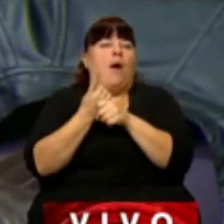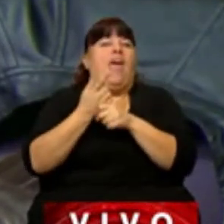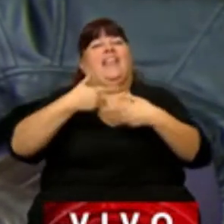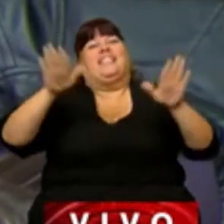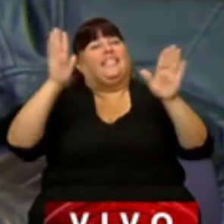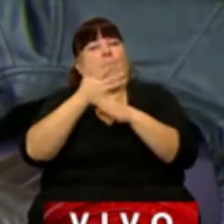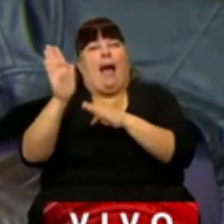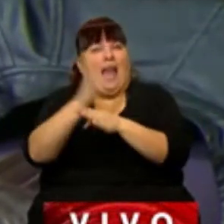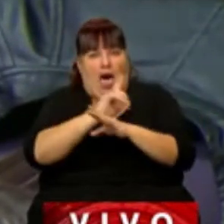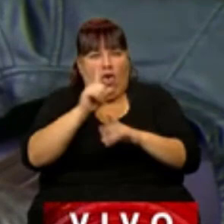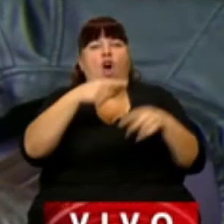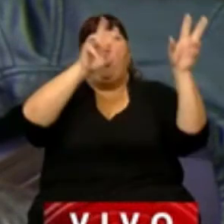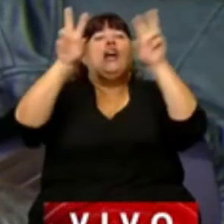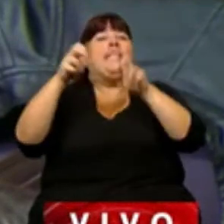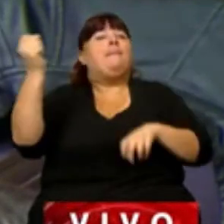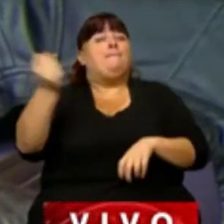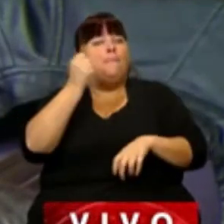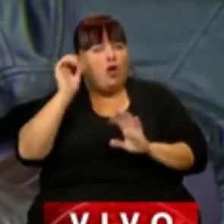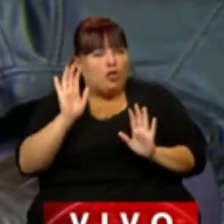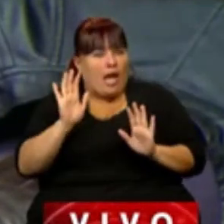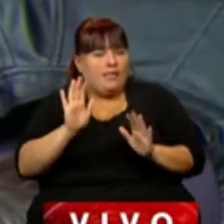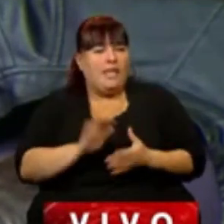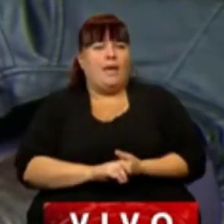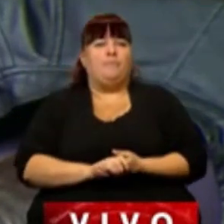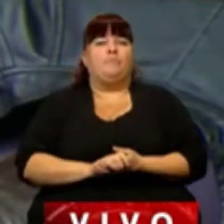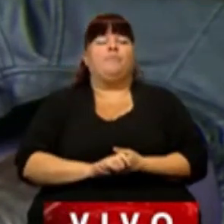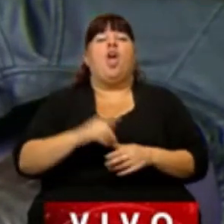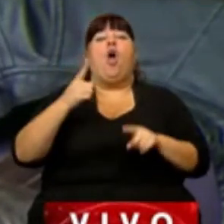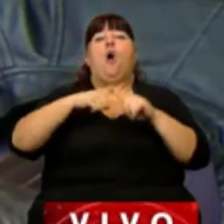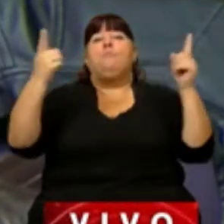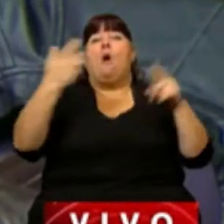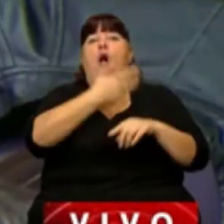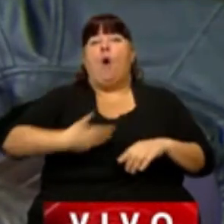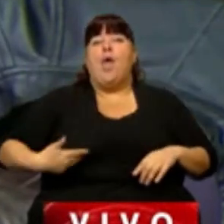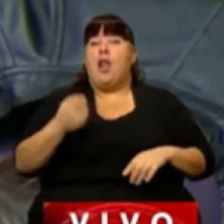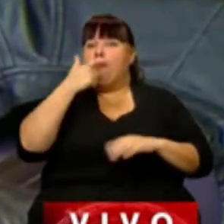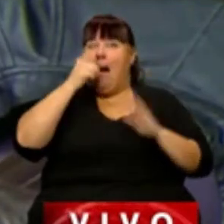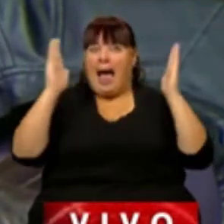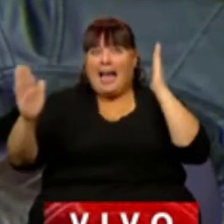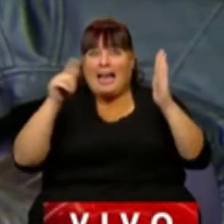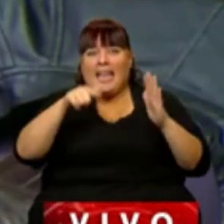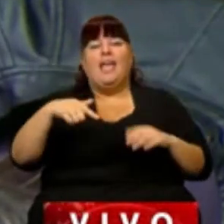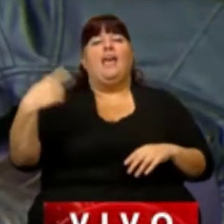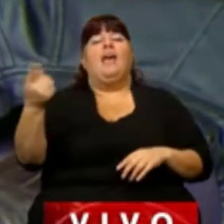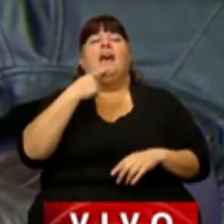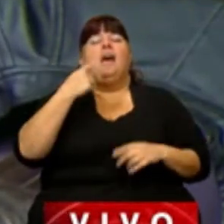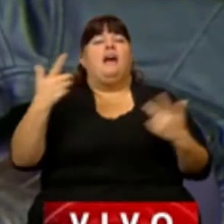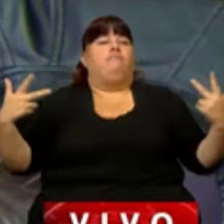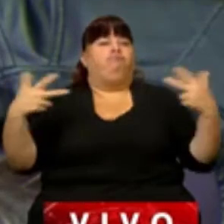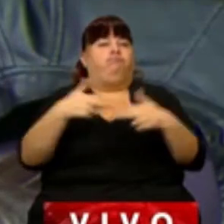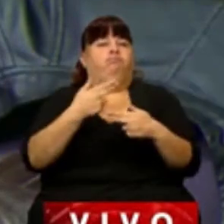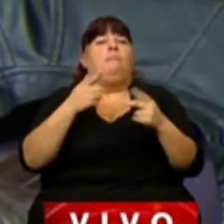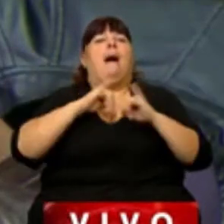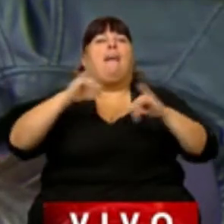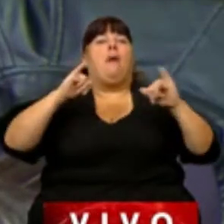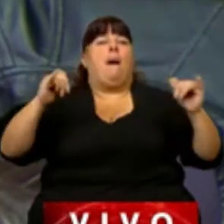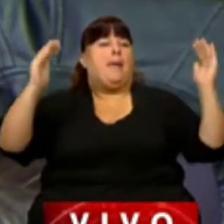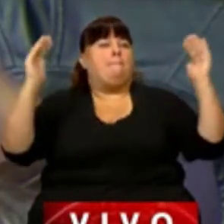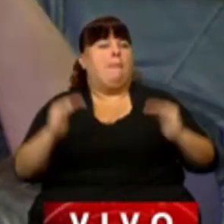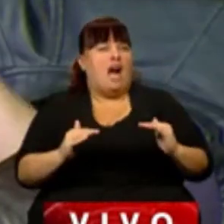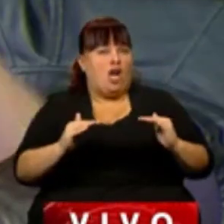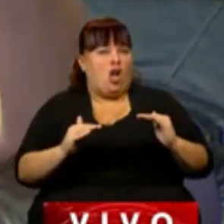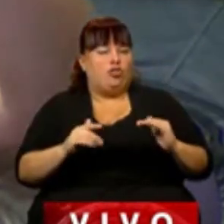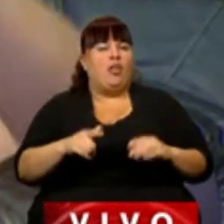aislada. Otro tema muy importante, señor presidente. Durante el gobierno de Mauricio Macri, nos recortaron los espacios